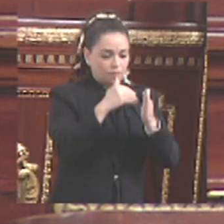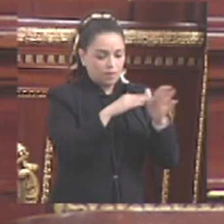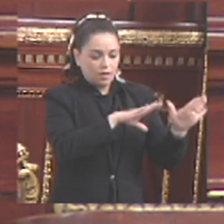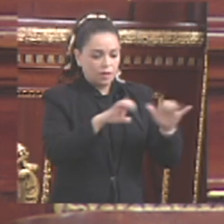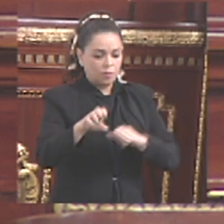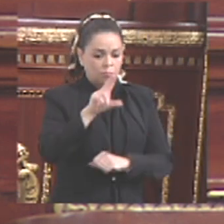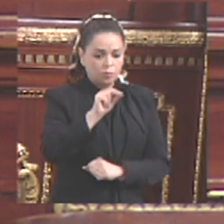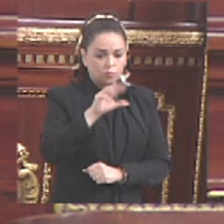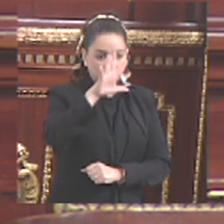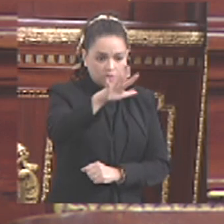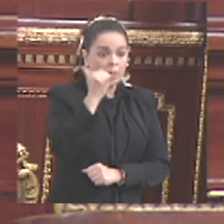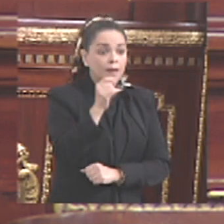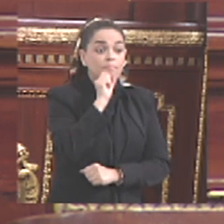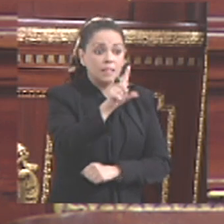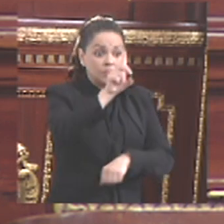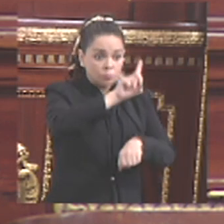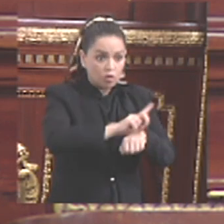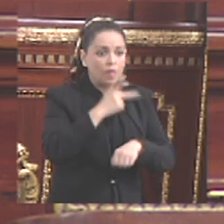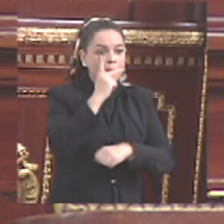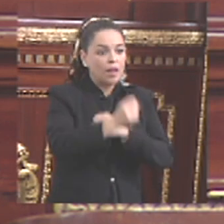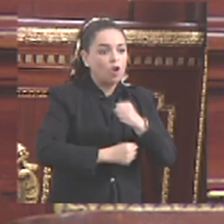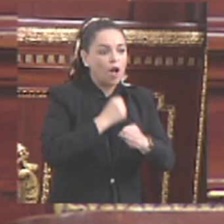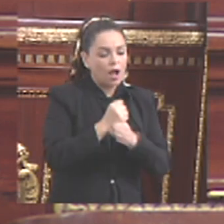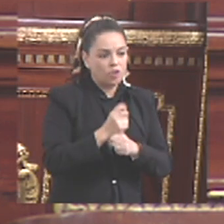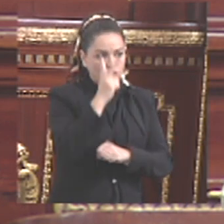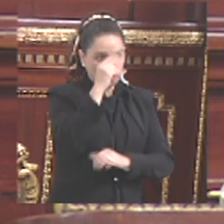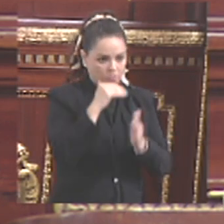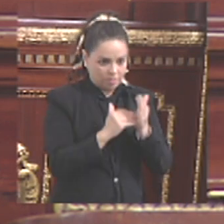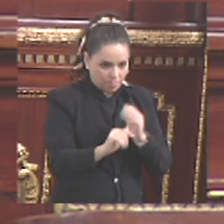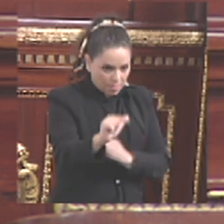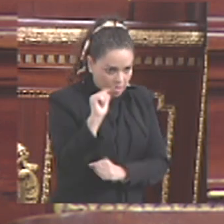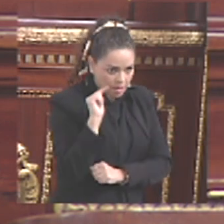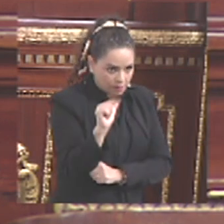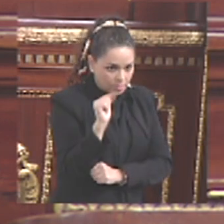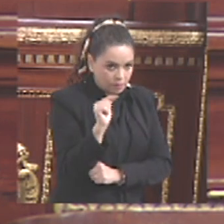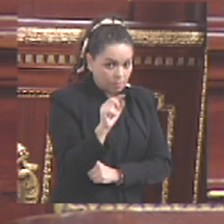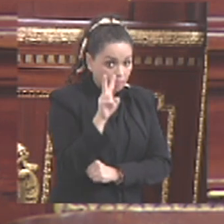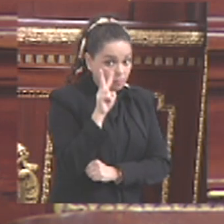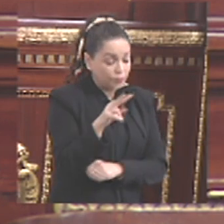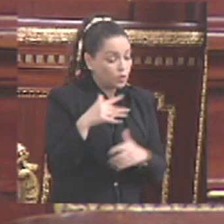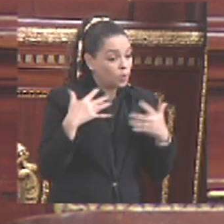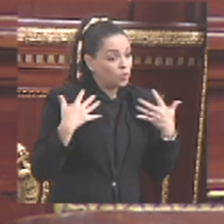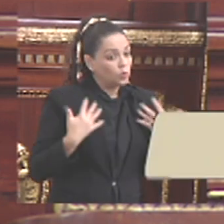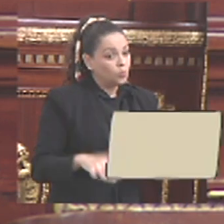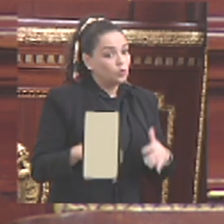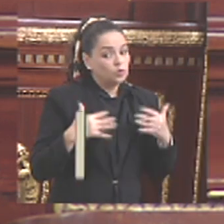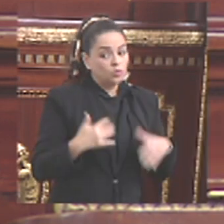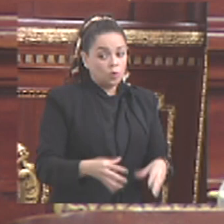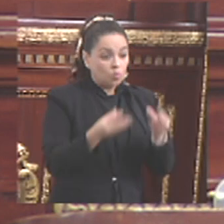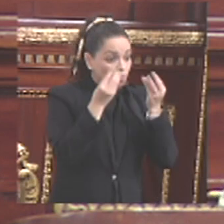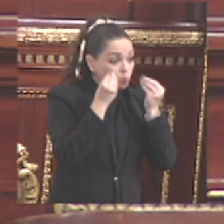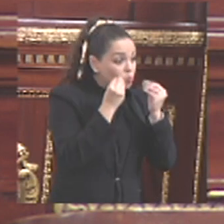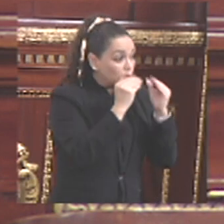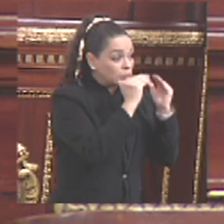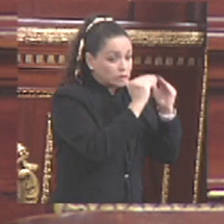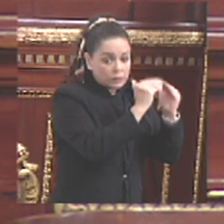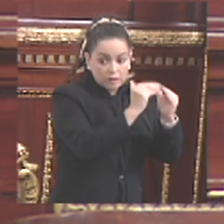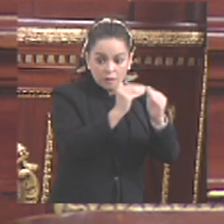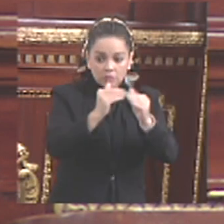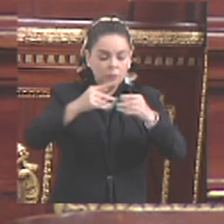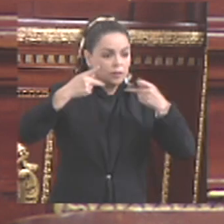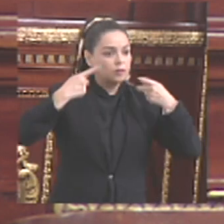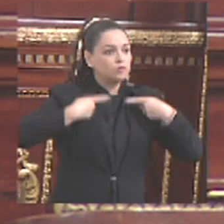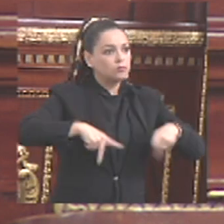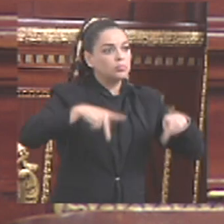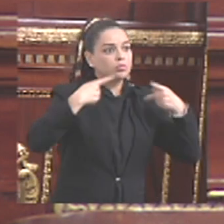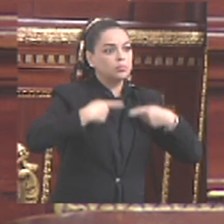Estos eventos trágicos dejaron una profunda huella en innumerables hogares, pero también